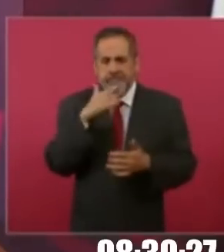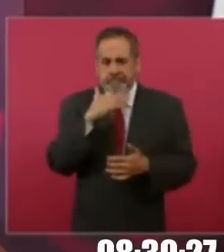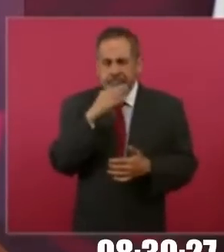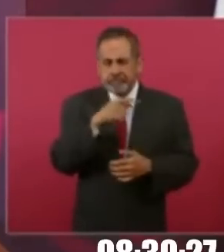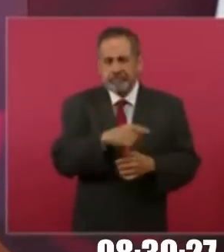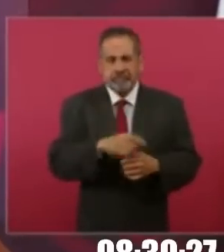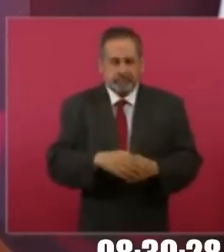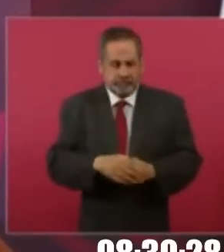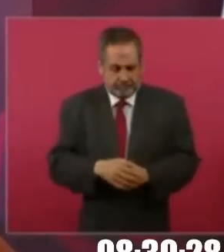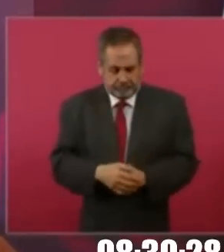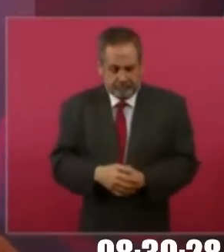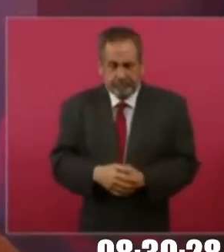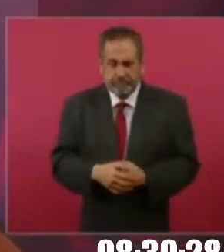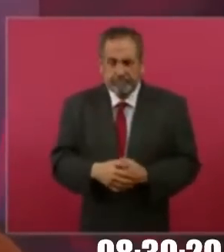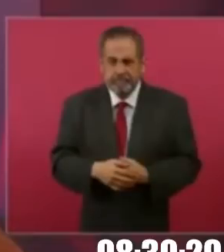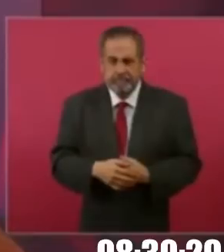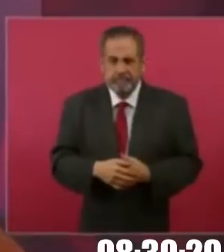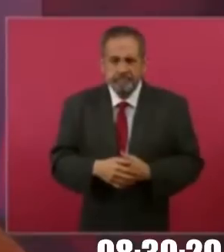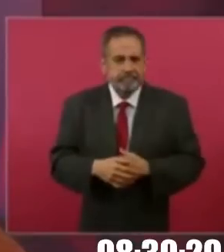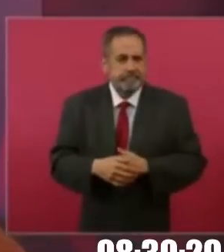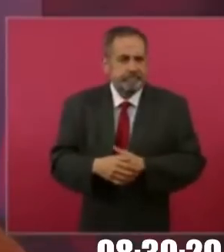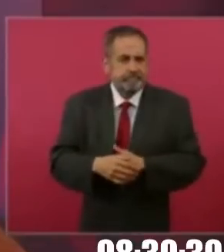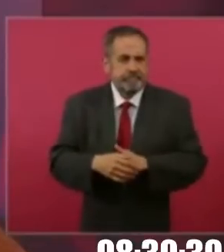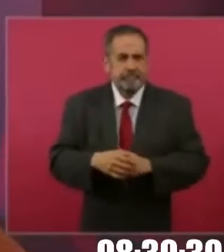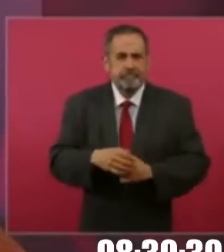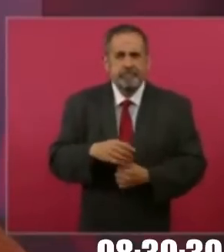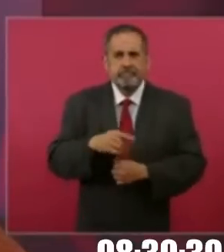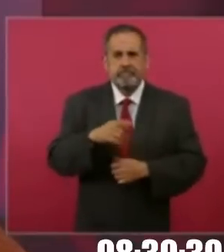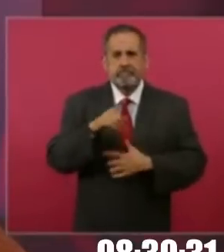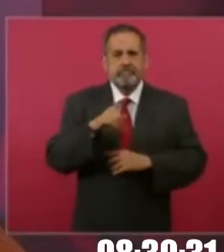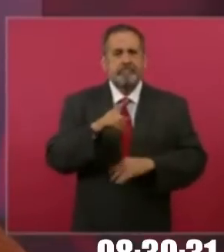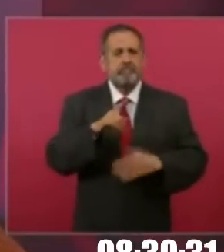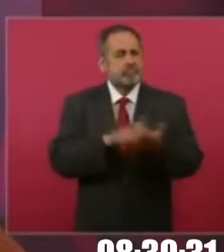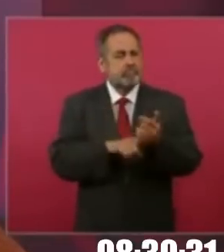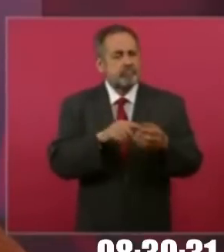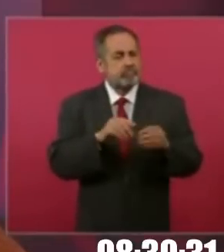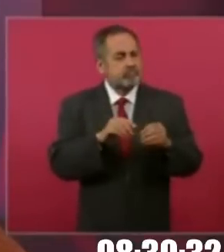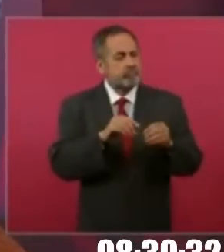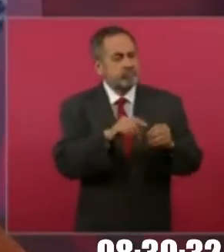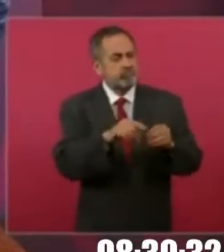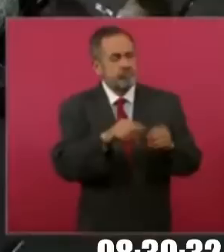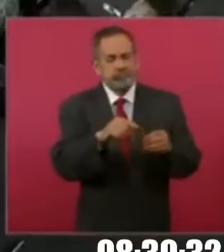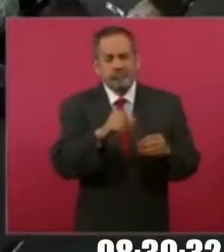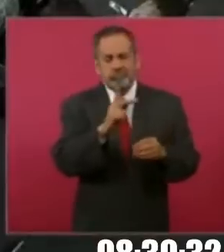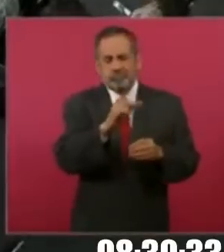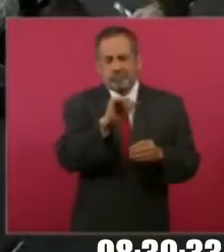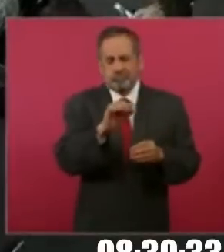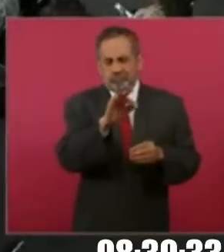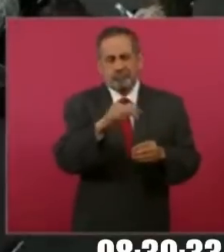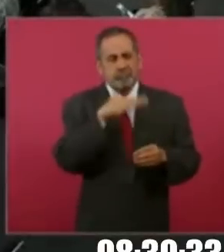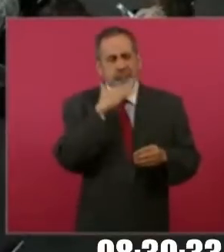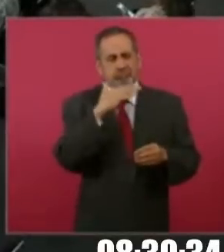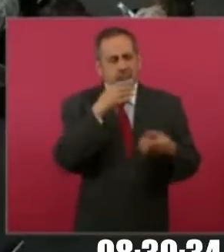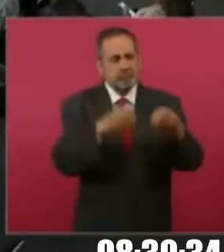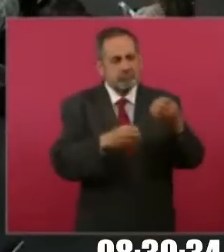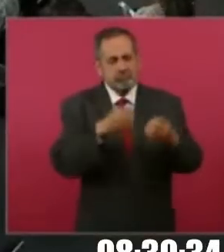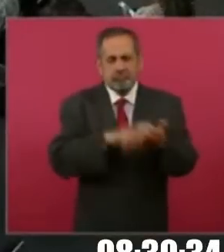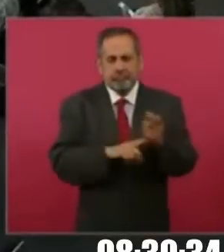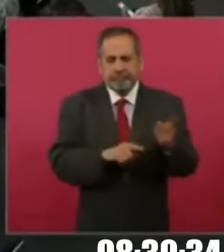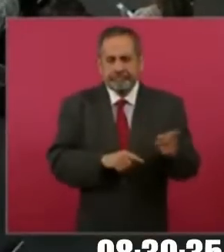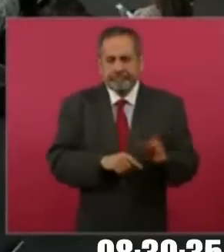de del poder judicial y otra cosa también